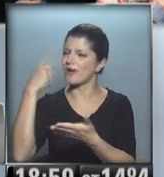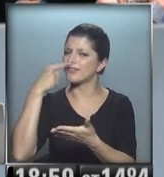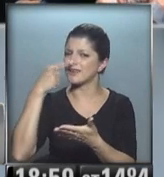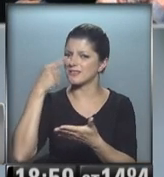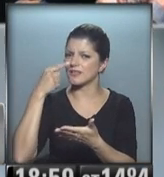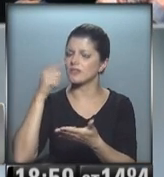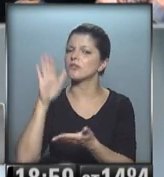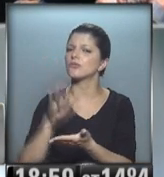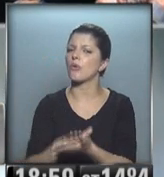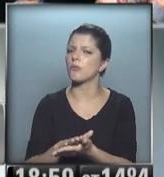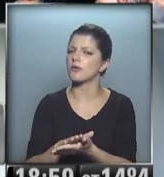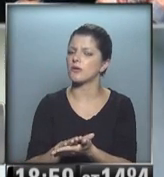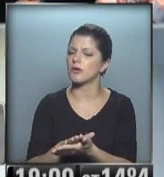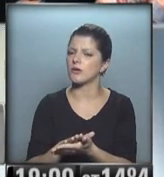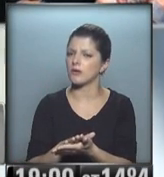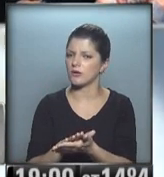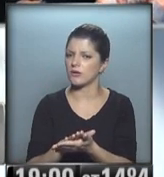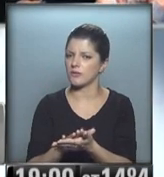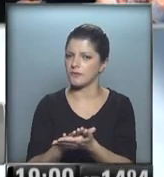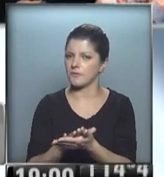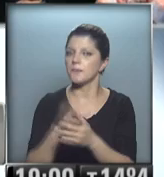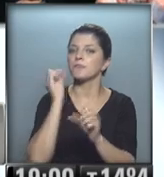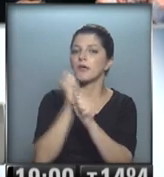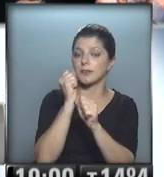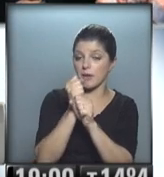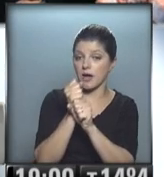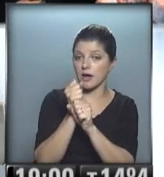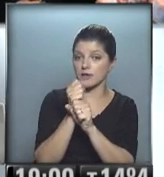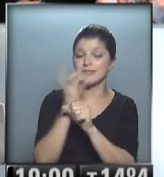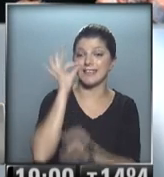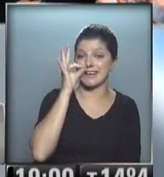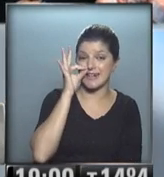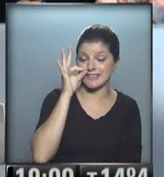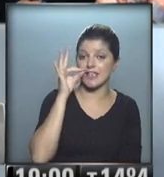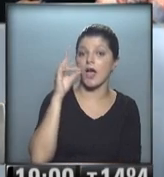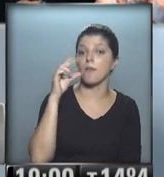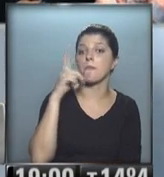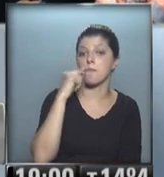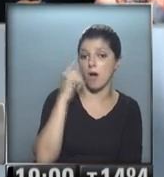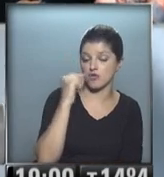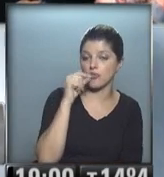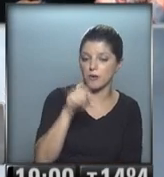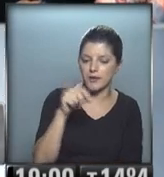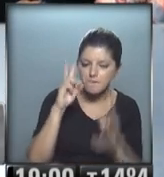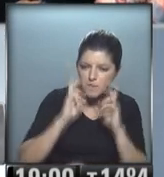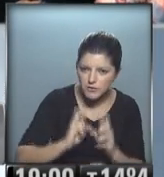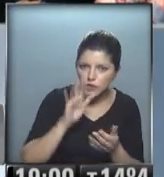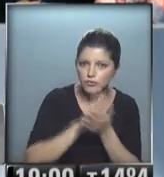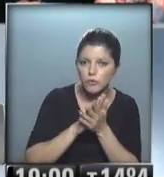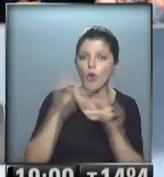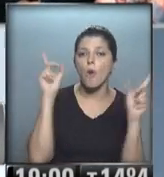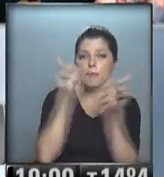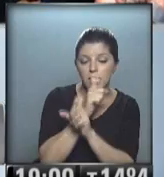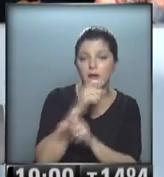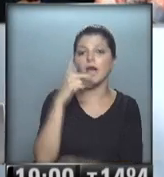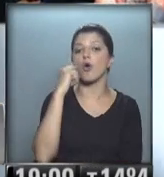respecto de que están trabajando con ratas machos porque están investigando sobre los problemas de fertilidad masculina, porque